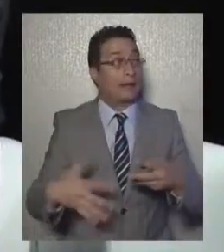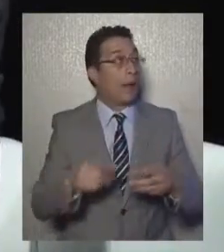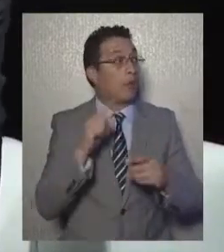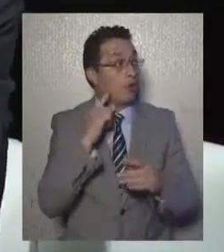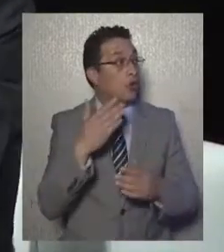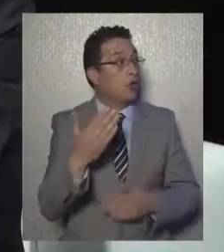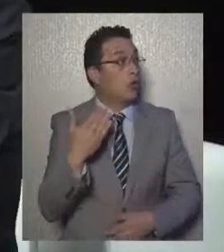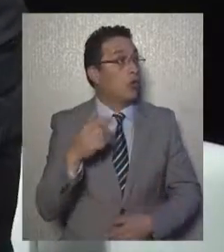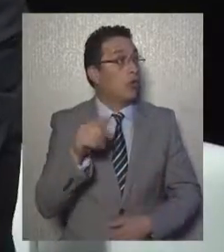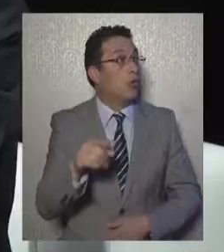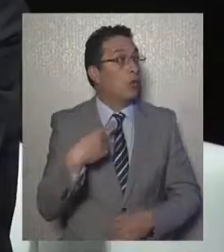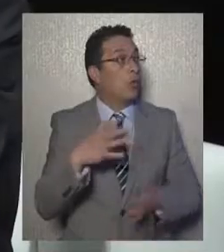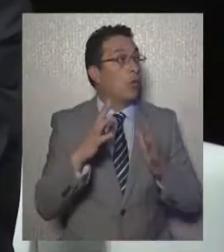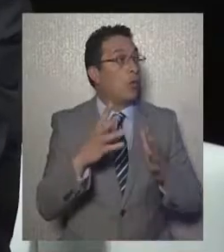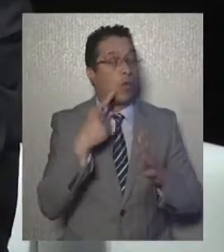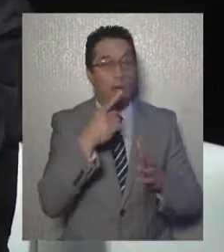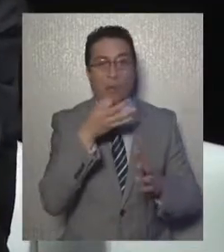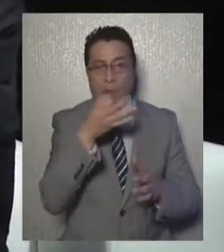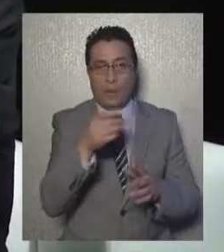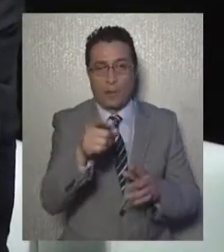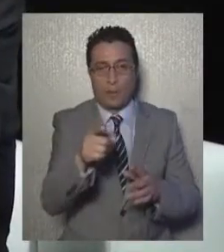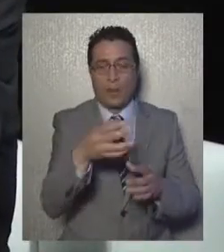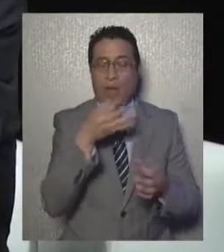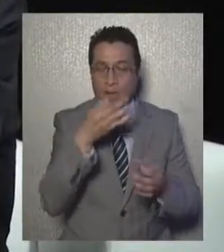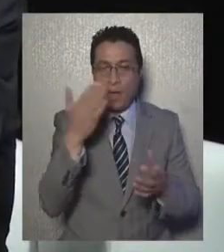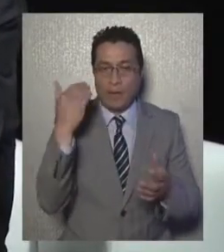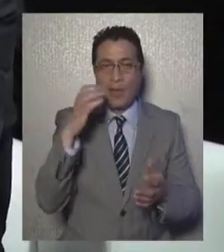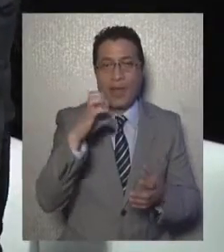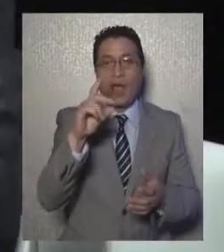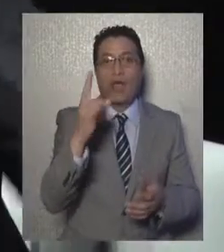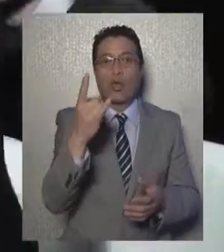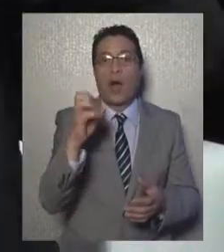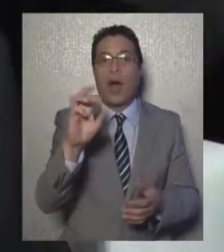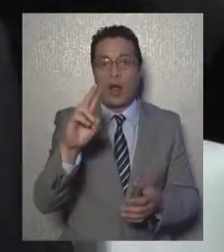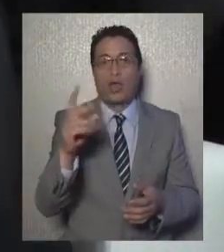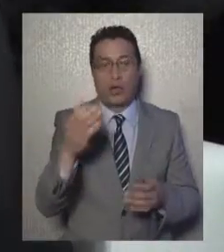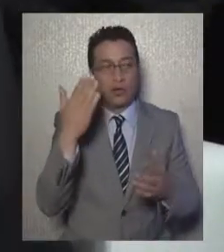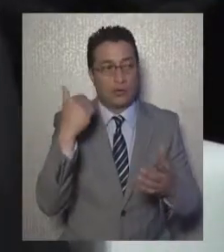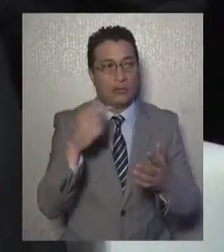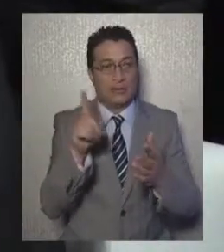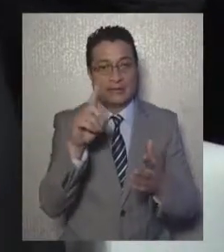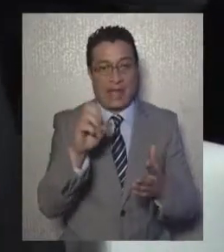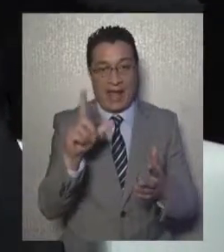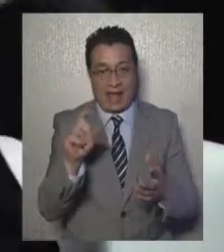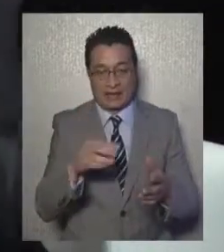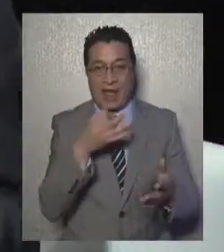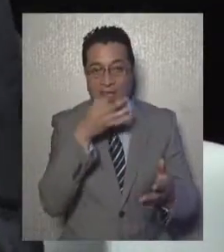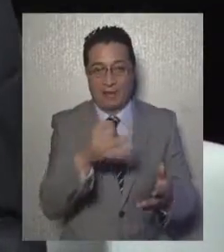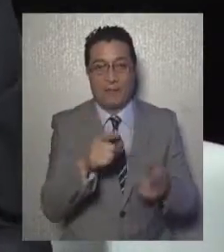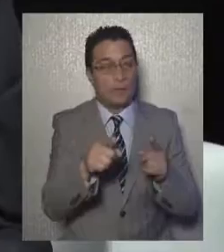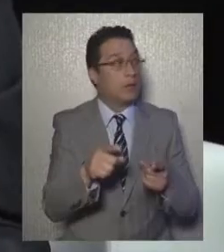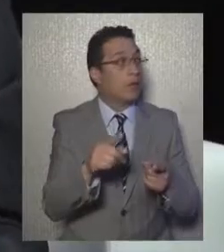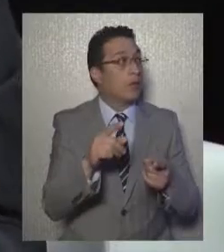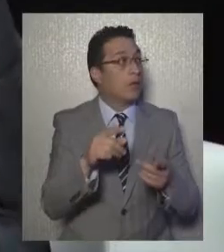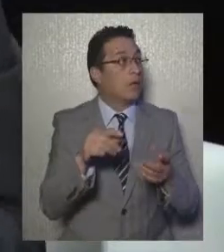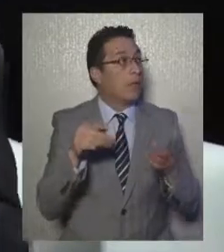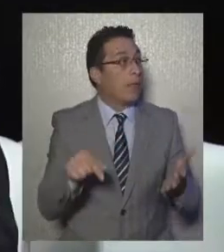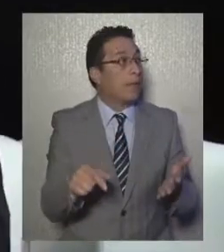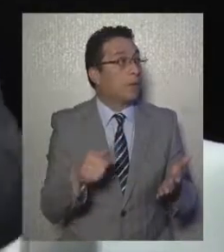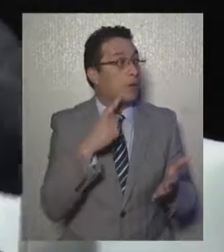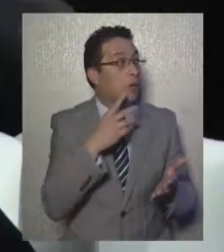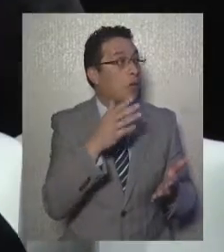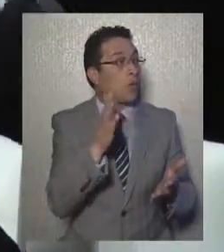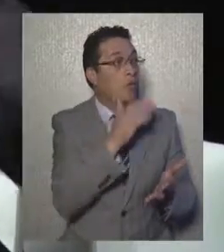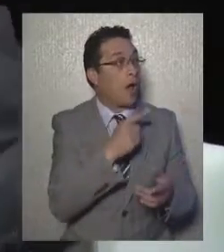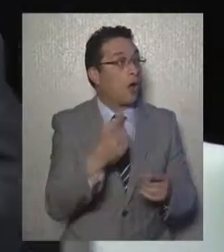anterior, y que estaba implícito en lo que decía Eduardo, algo dijo también al principio, ¿no es cierto?, Salas, Alberto, que no hay una bala de plata.